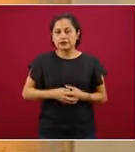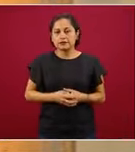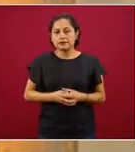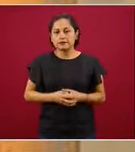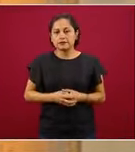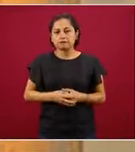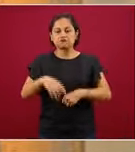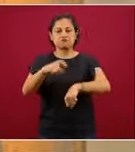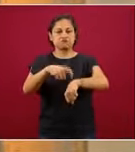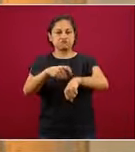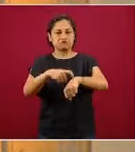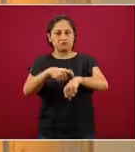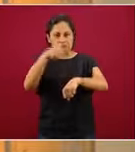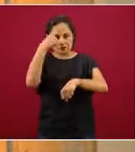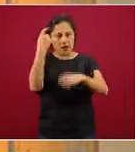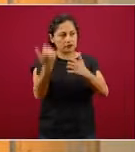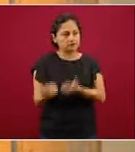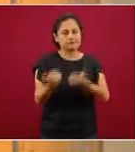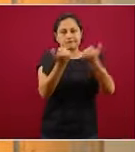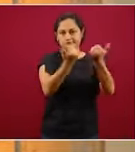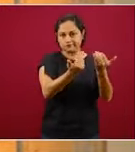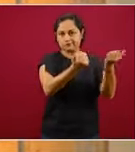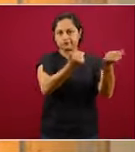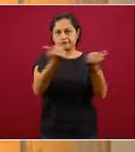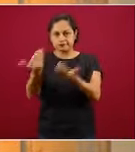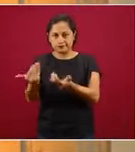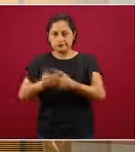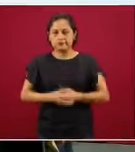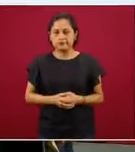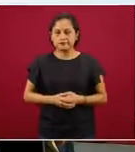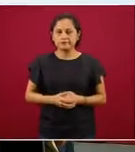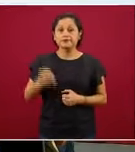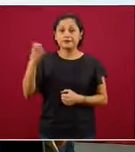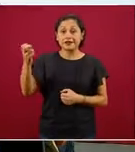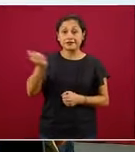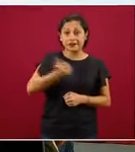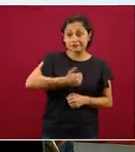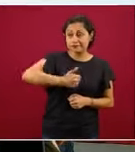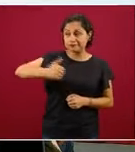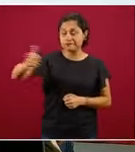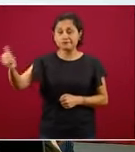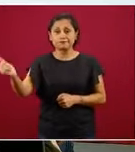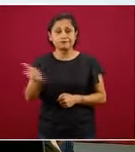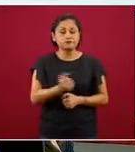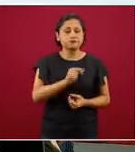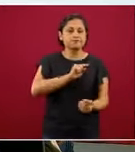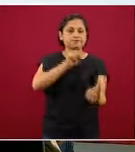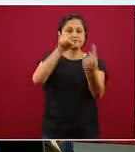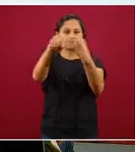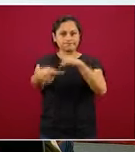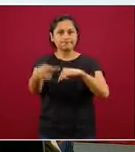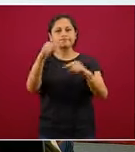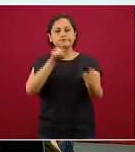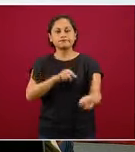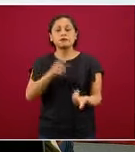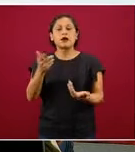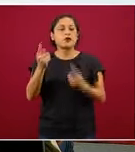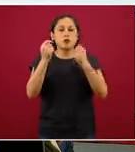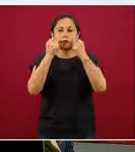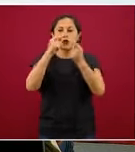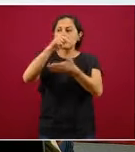un tiempo adecuado de traslado. Y una vez, este flujo es bidireccional en todos sentidos, desde cualquier instancia debe